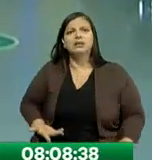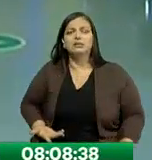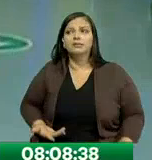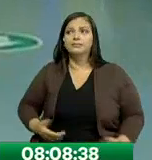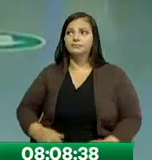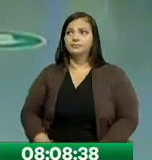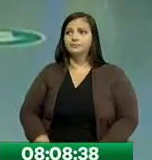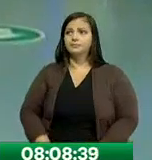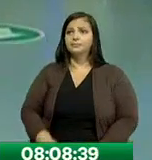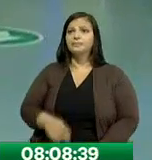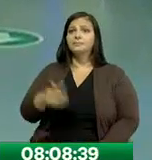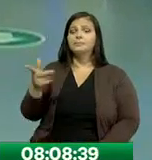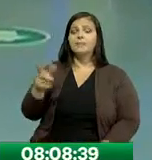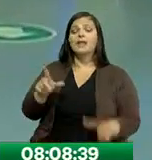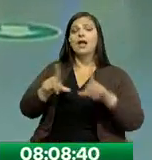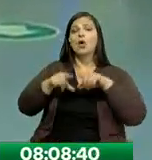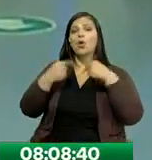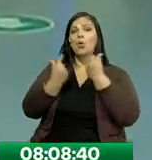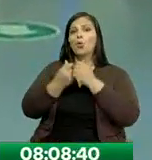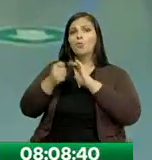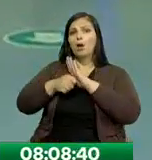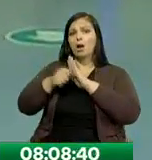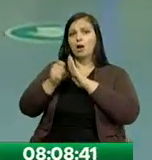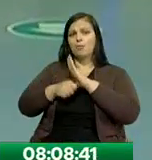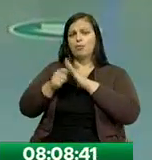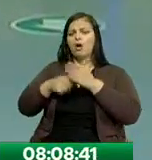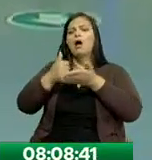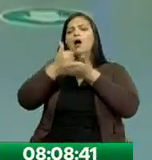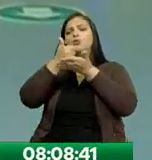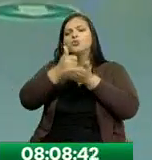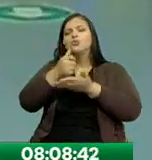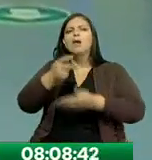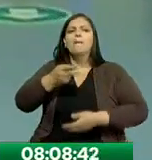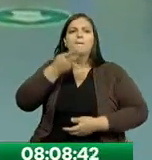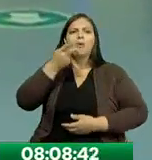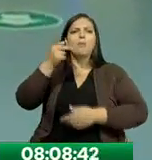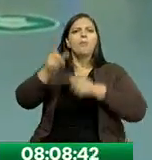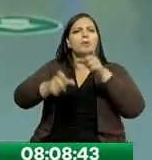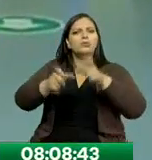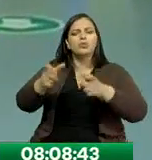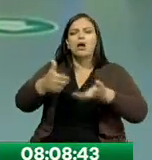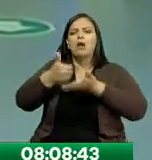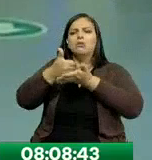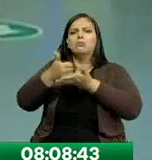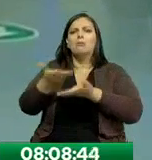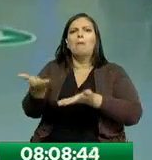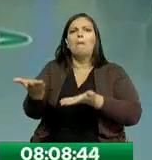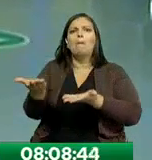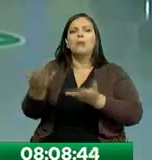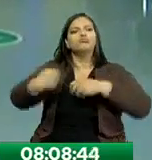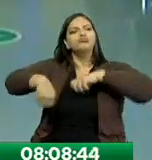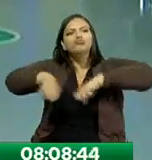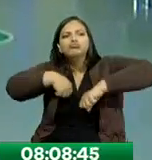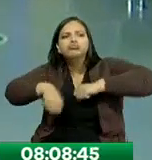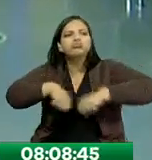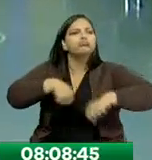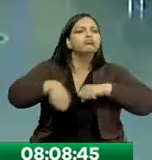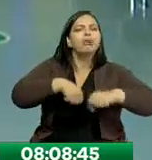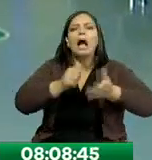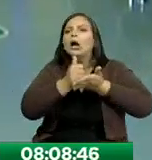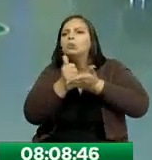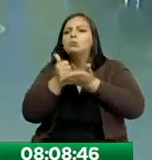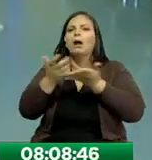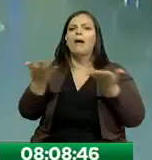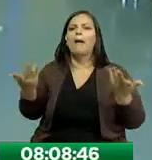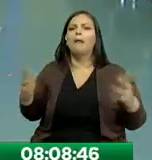realmente, realmente tibia. No se siente nada que haya una ejecución directa del problema y